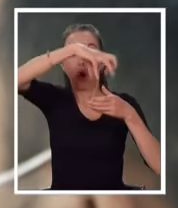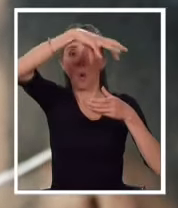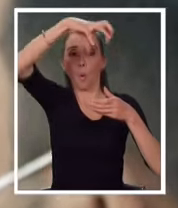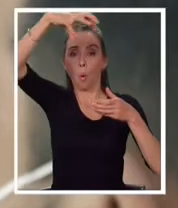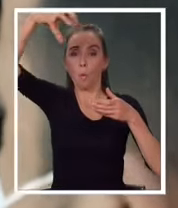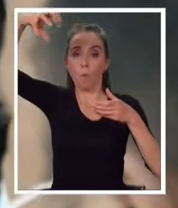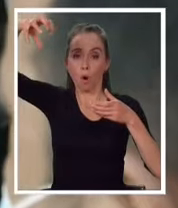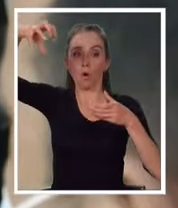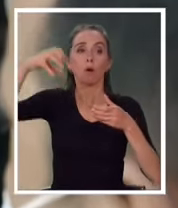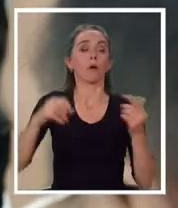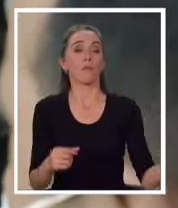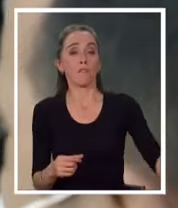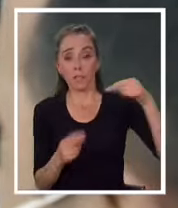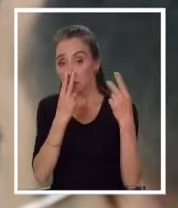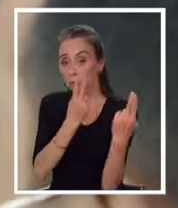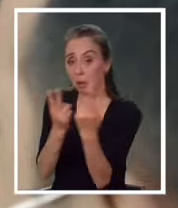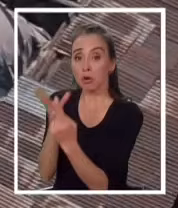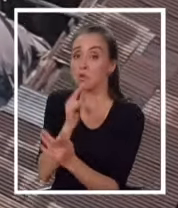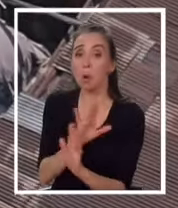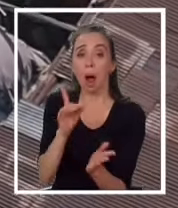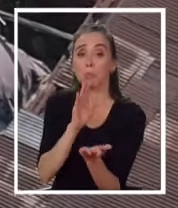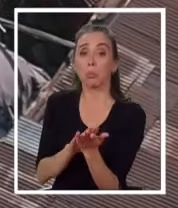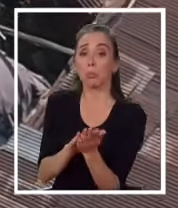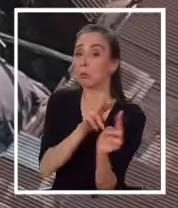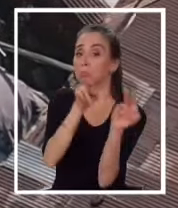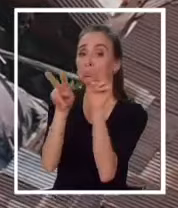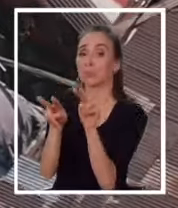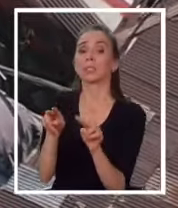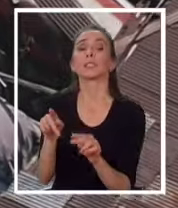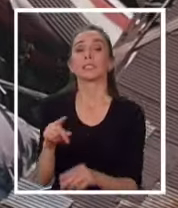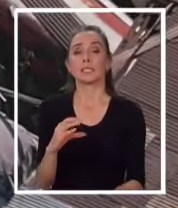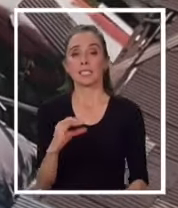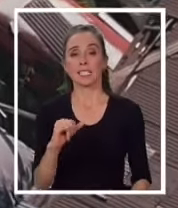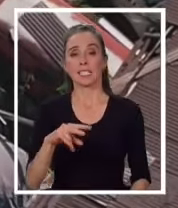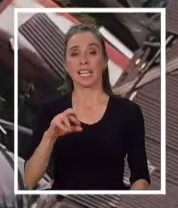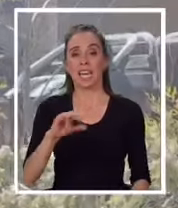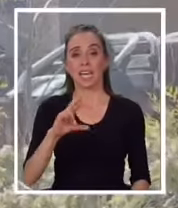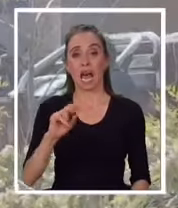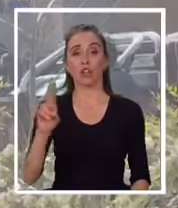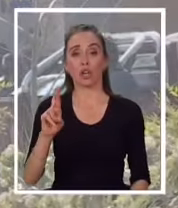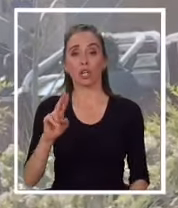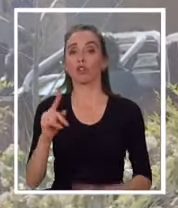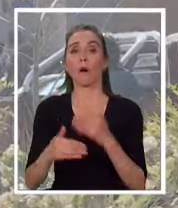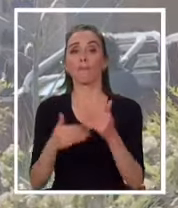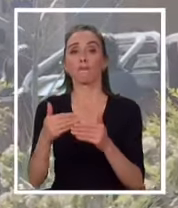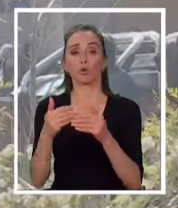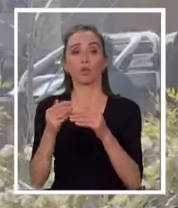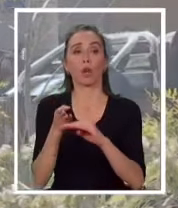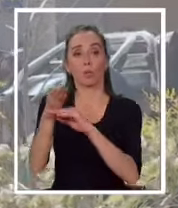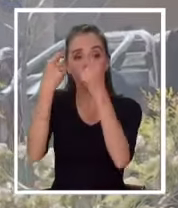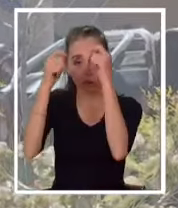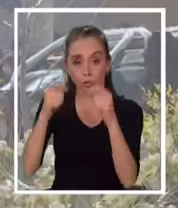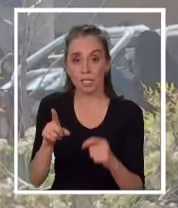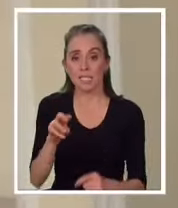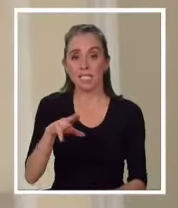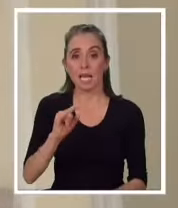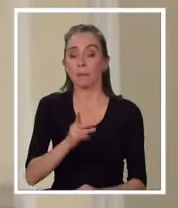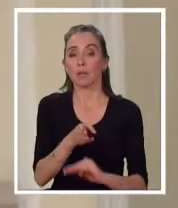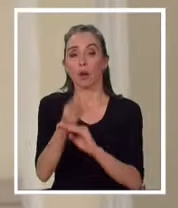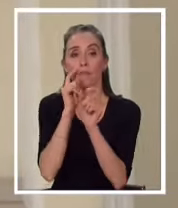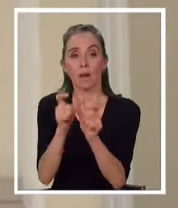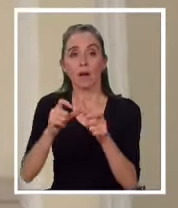así. También encontraron que no había ningún indicio de eso. El cinerario La Recoleta no está funcionando durante la revisión. La Seremi tampoco